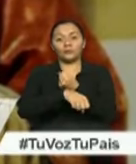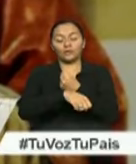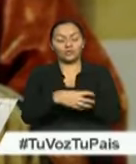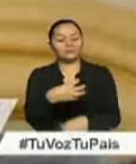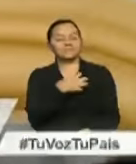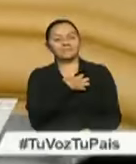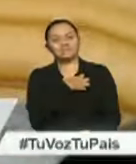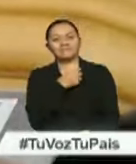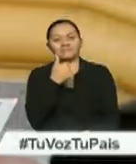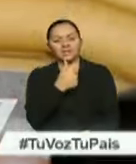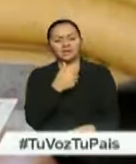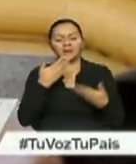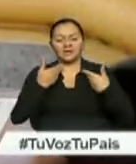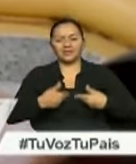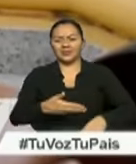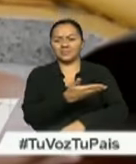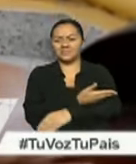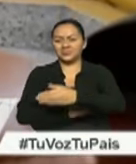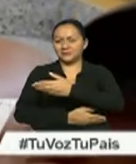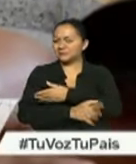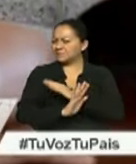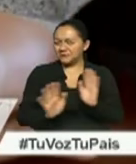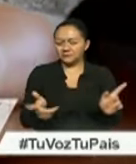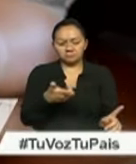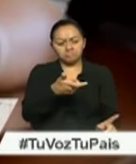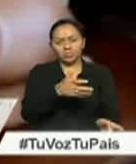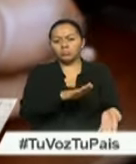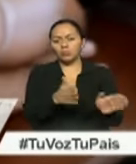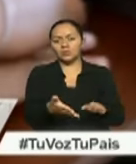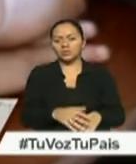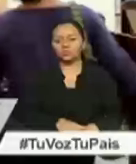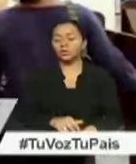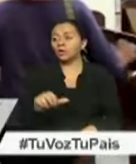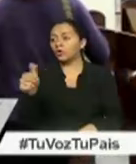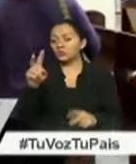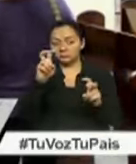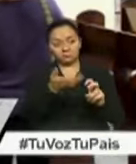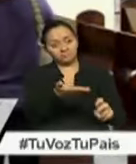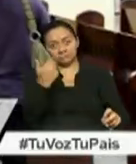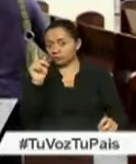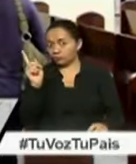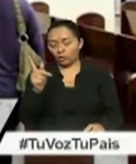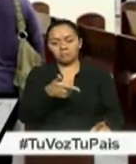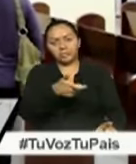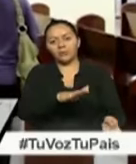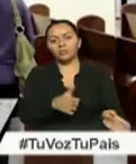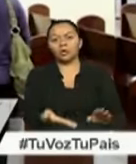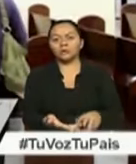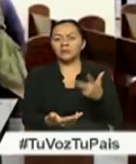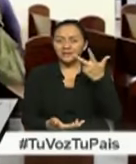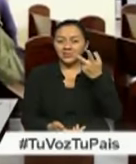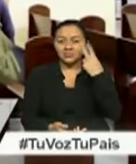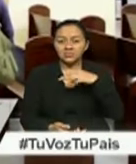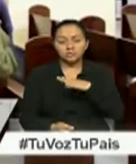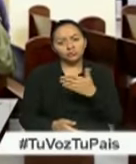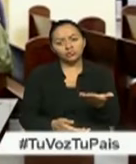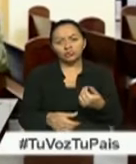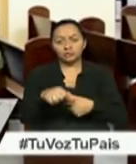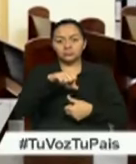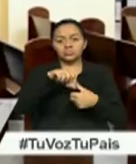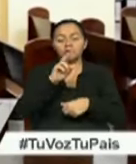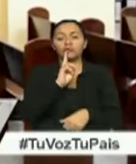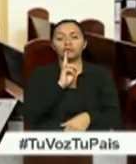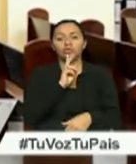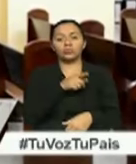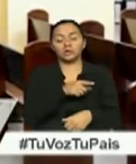Capitalino Olimpia, y otro por rehusarse a entrar a una pandilla en el norte de Honduras. Historias similares pueden encontrarse en el país centroamericano, en